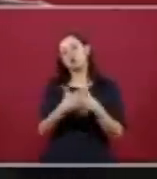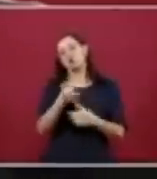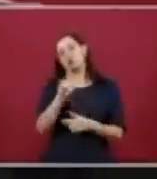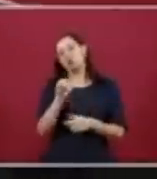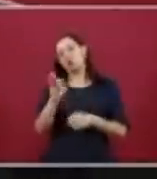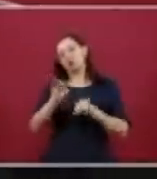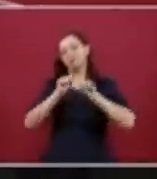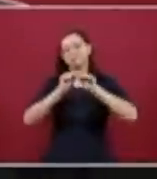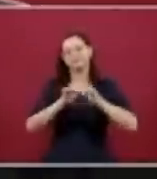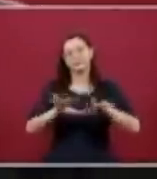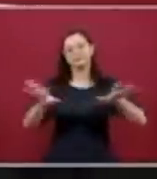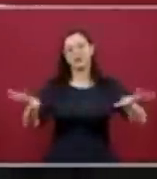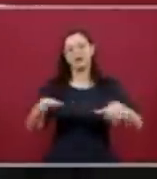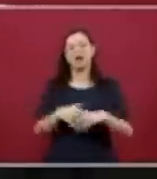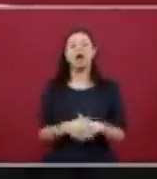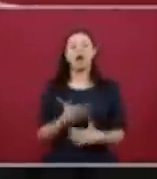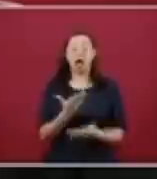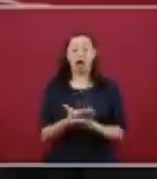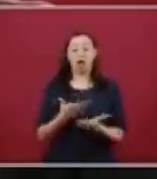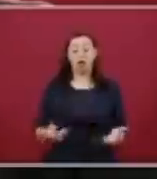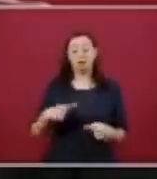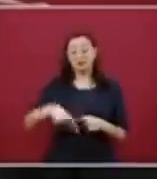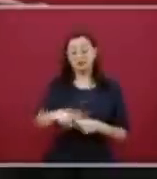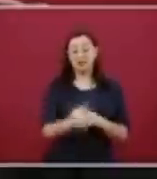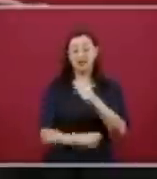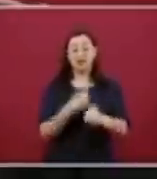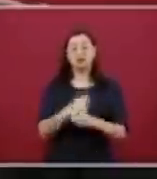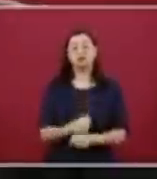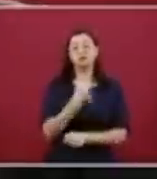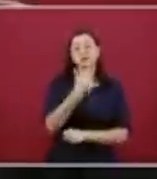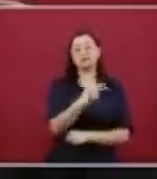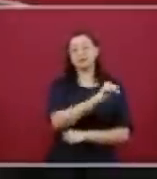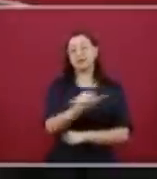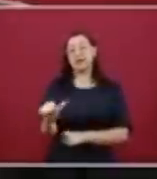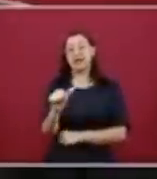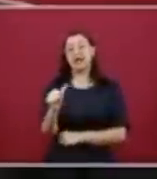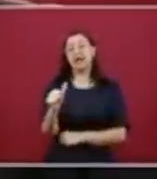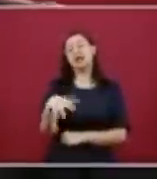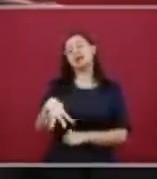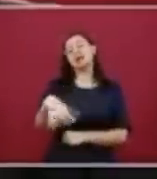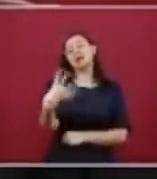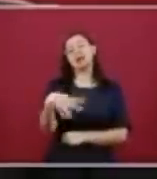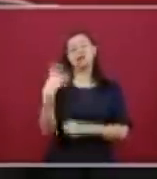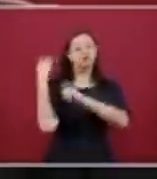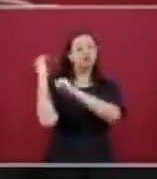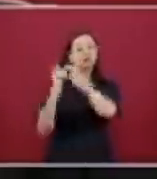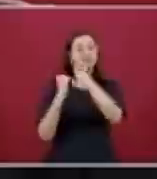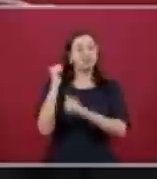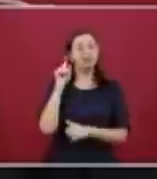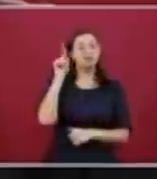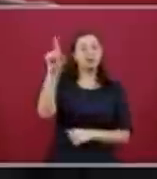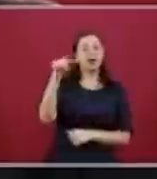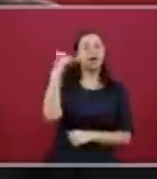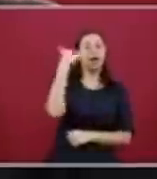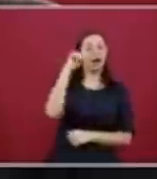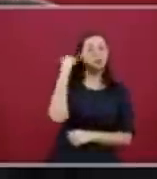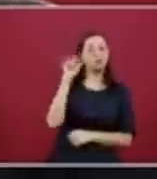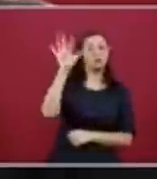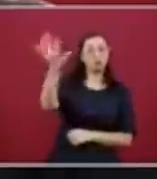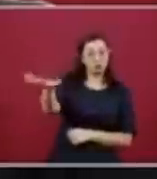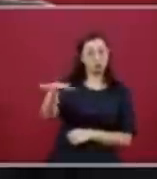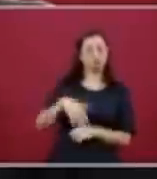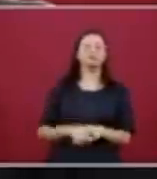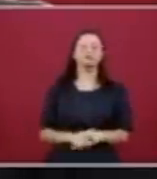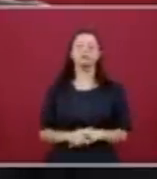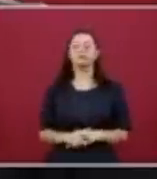Este próximo tianguis será del 7 al 14 de abril en el puerto de Acapulco. Ya